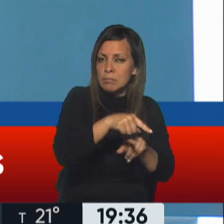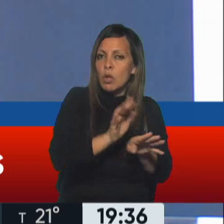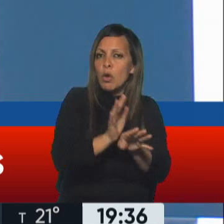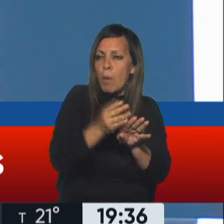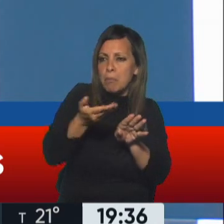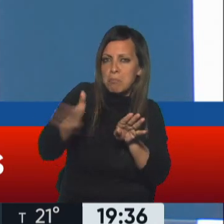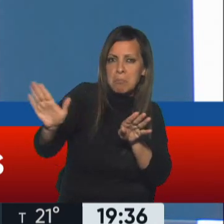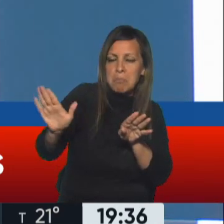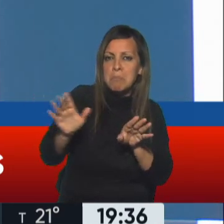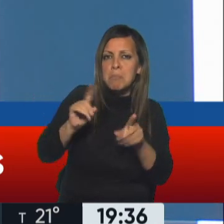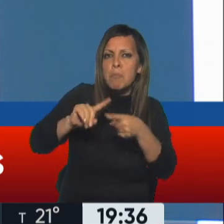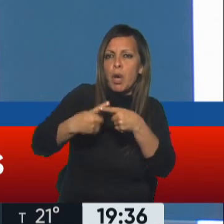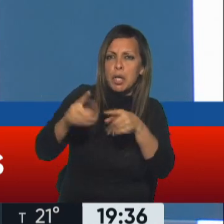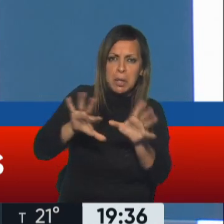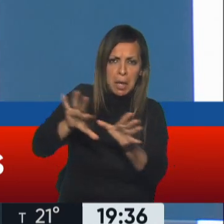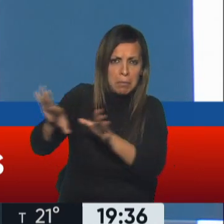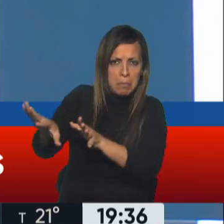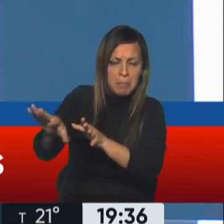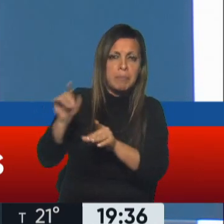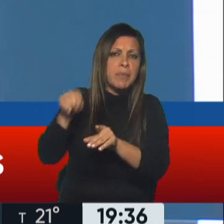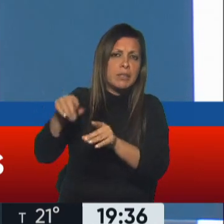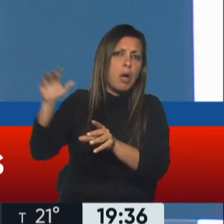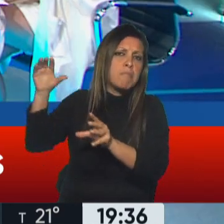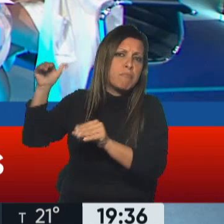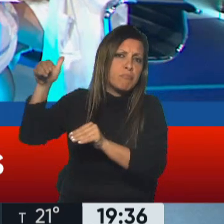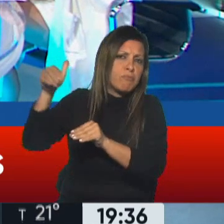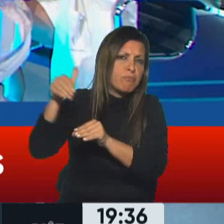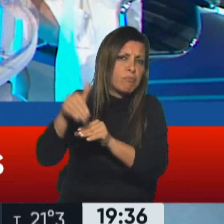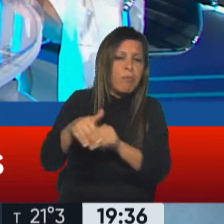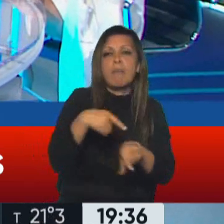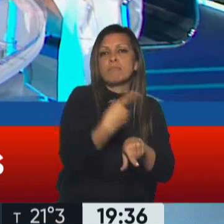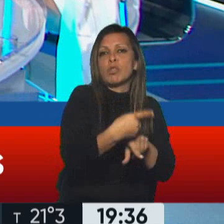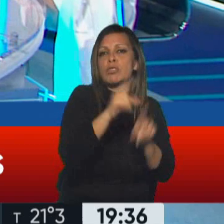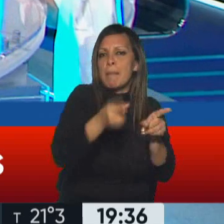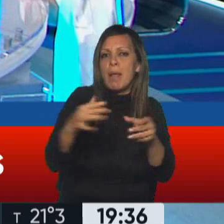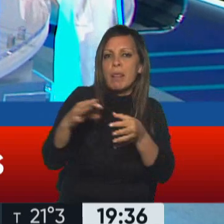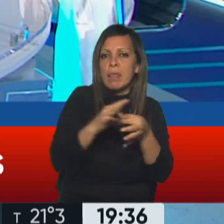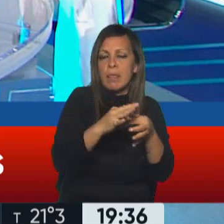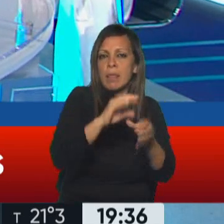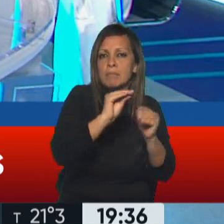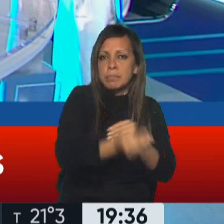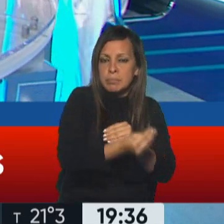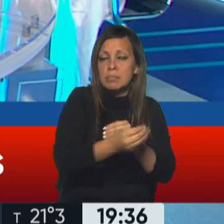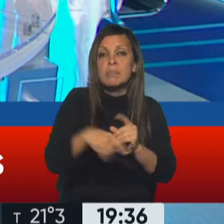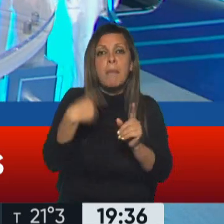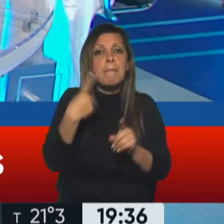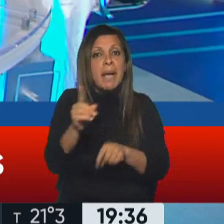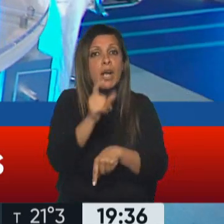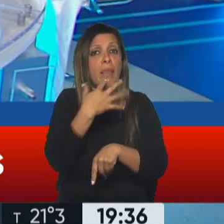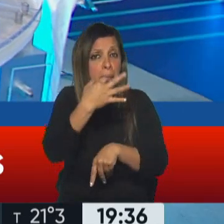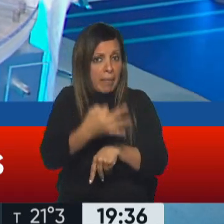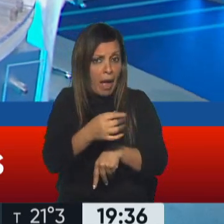política de ese entonces, diciendo, no, la macroeconomía venía tan mal que nosotros terminamos perdiendo. E Ignacio Noel dice, no, la verdad es que te